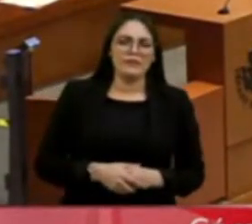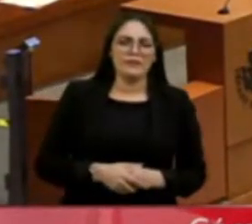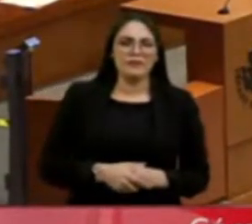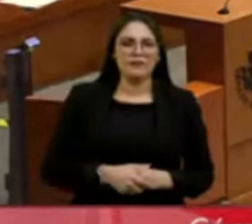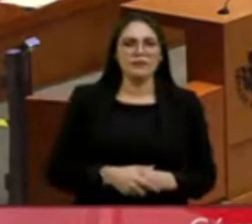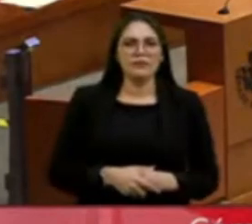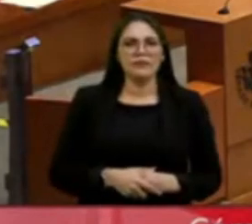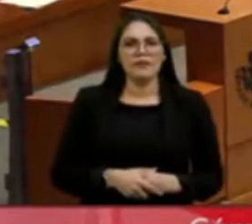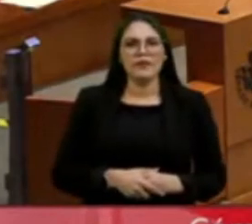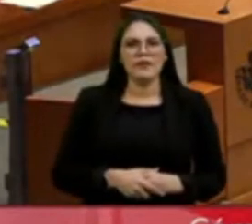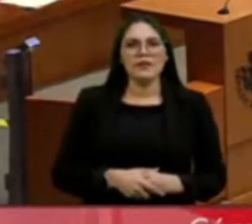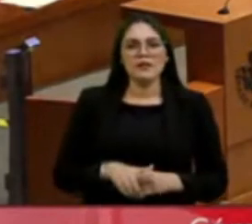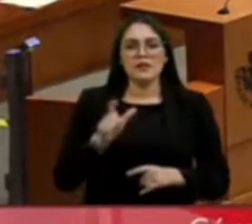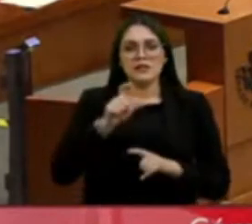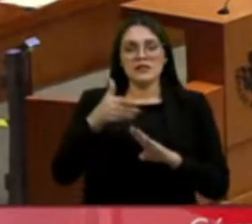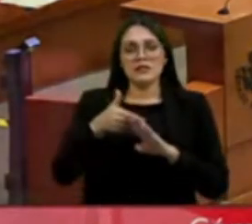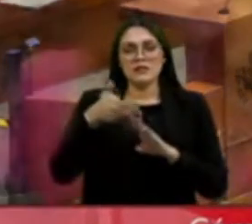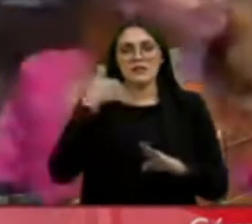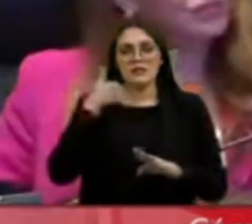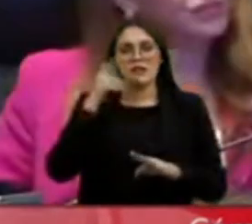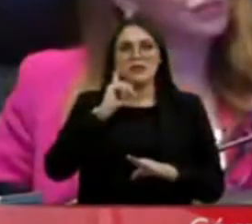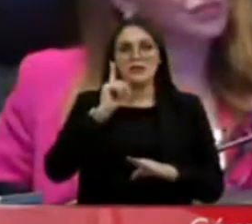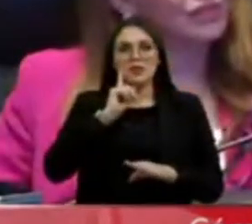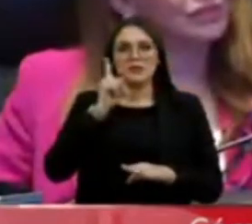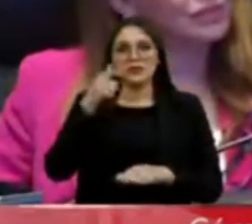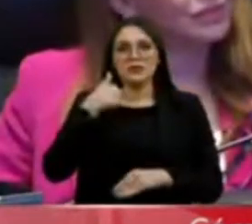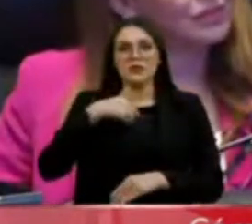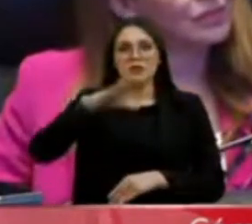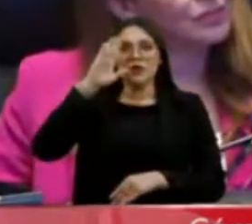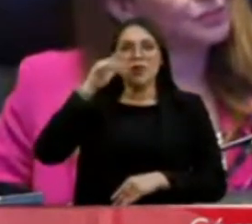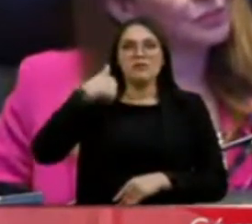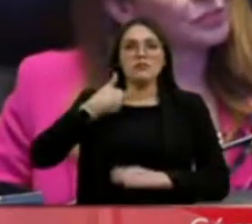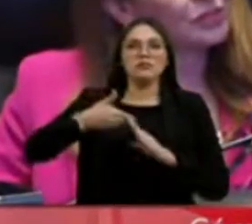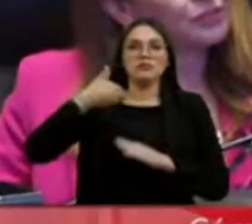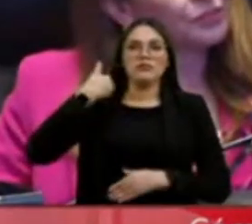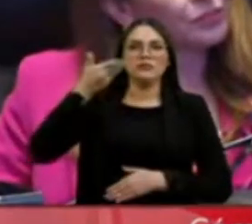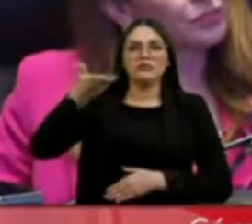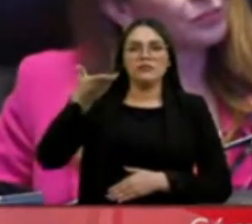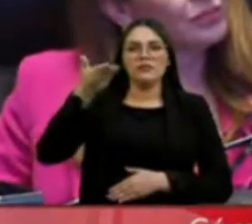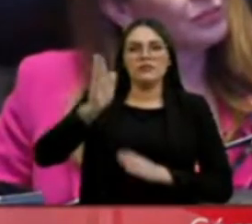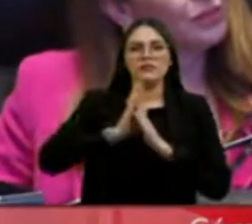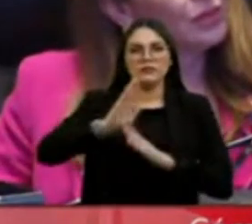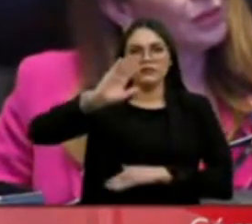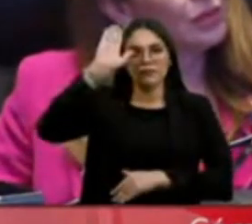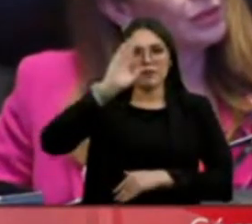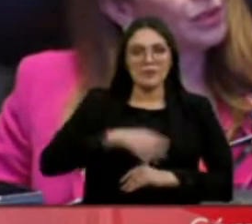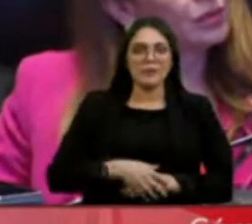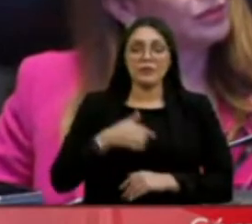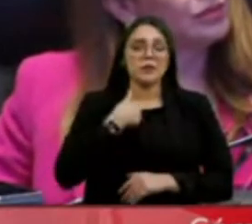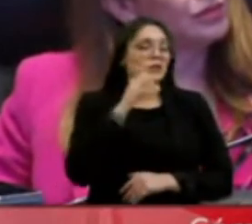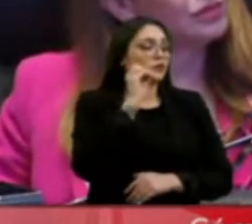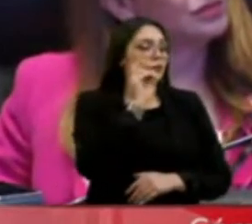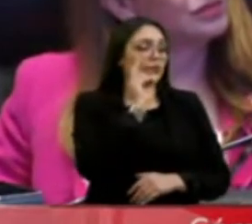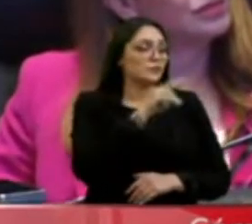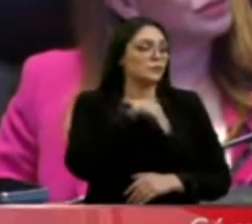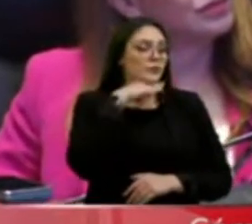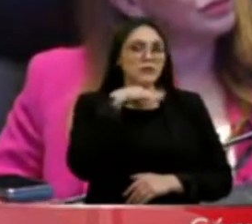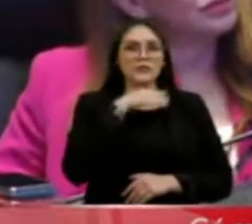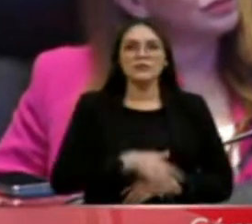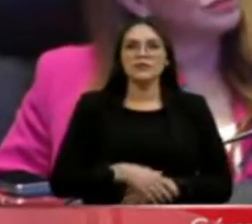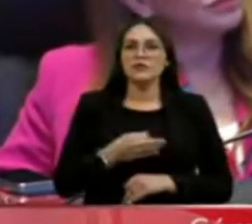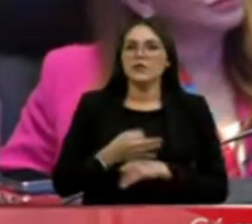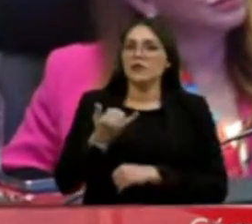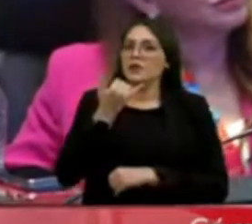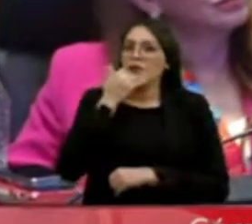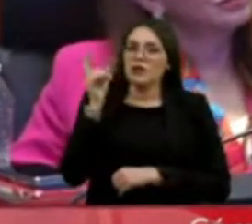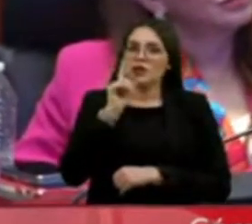Me lo hubiera dado antes de que empezara a hablar la compañera, pero bueno. No me había dado cuenta que la estaba solicitando. No es una disculpa porque realmente